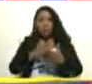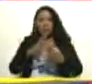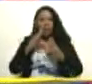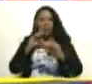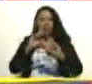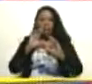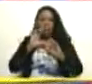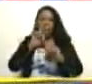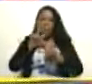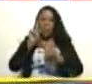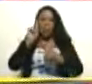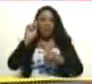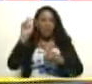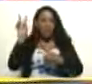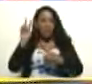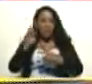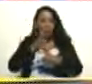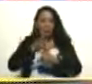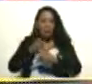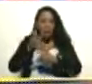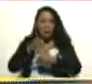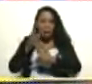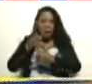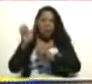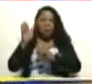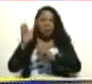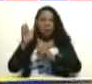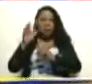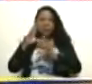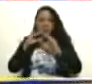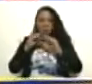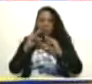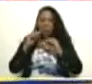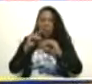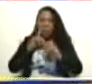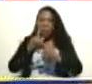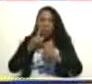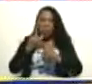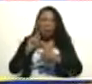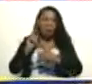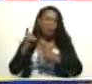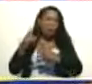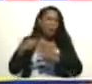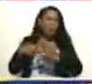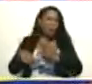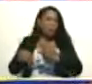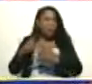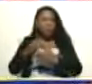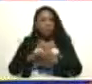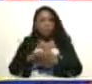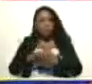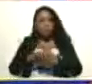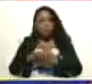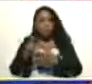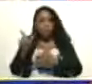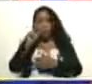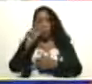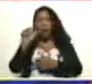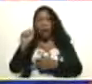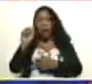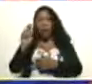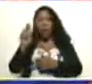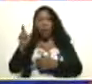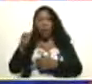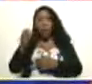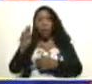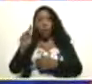Venezuela, hablar mal de los venezolanos. Los recriminaba duramente Augusto Mijares, el de la frase de que hay que